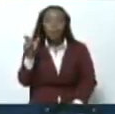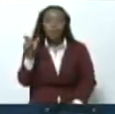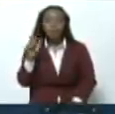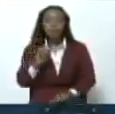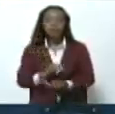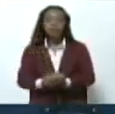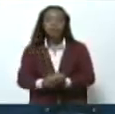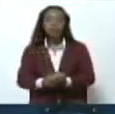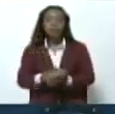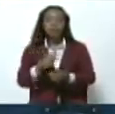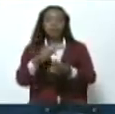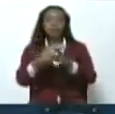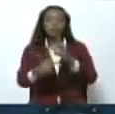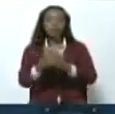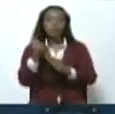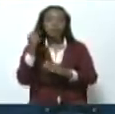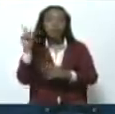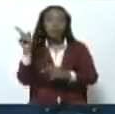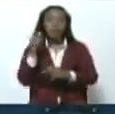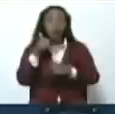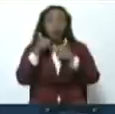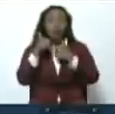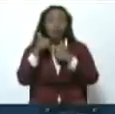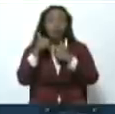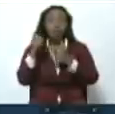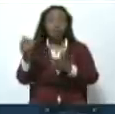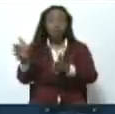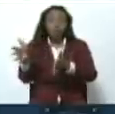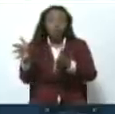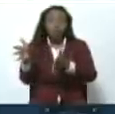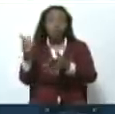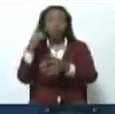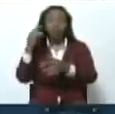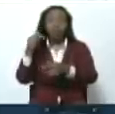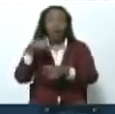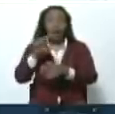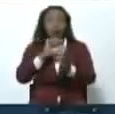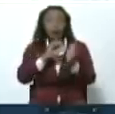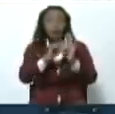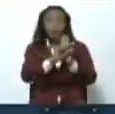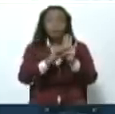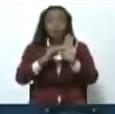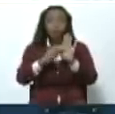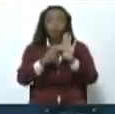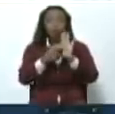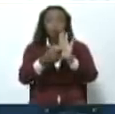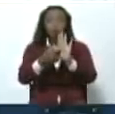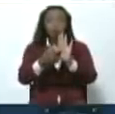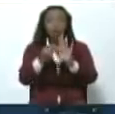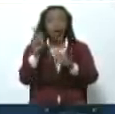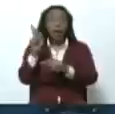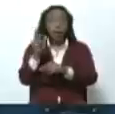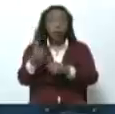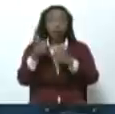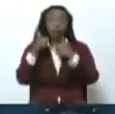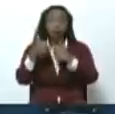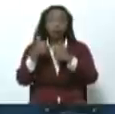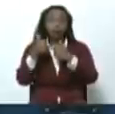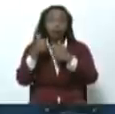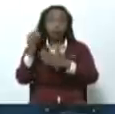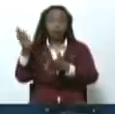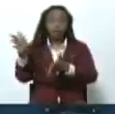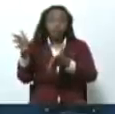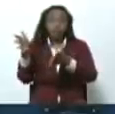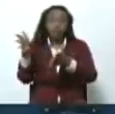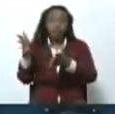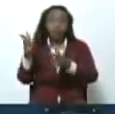Bernal Rosal. Buenos triunfos que hay que resaltar, buenos triunfos, muy buenos triunfos. Y bueno,